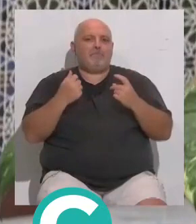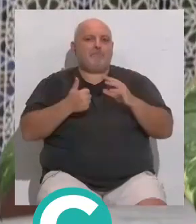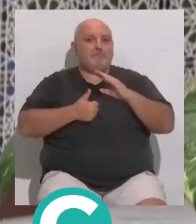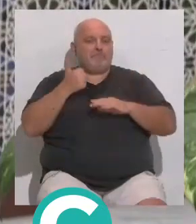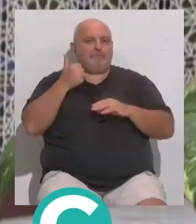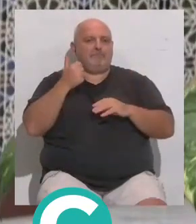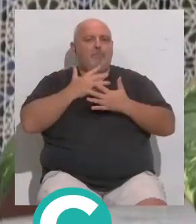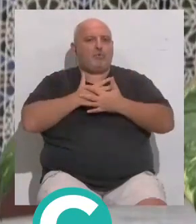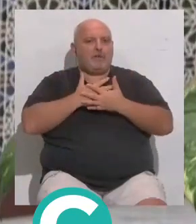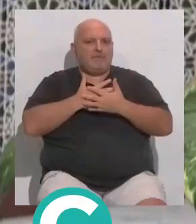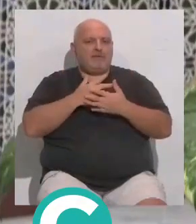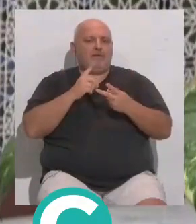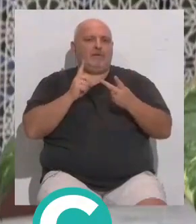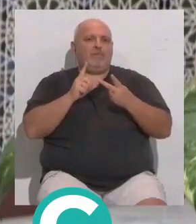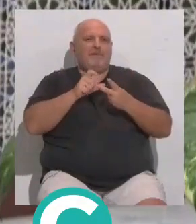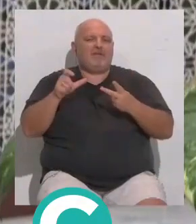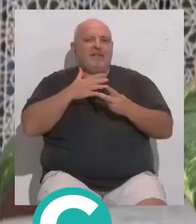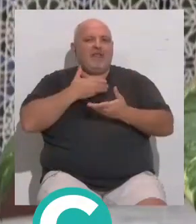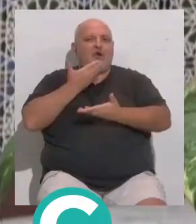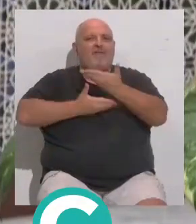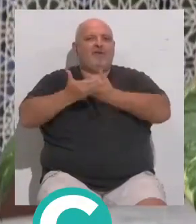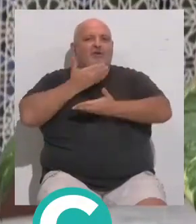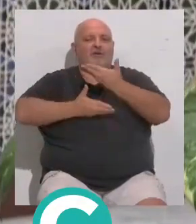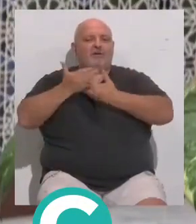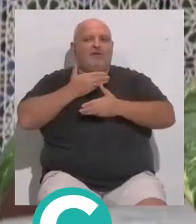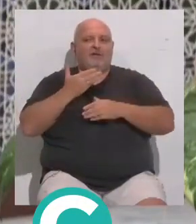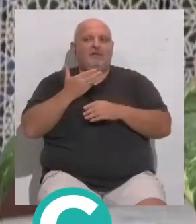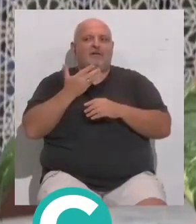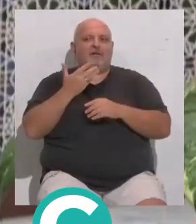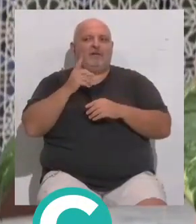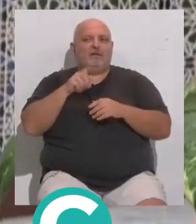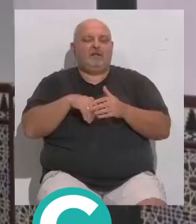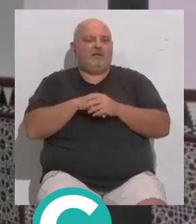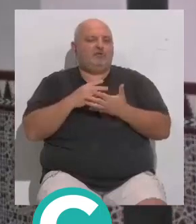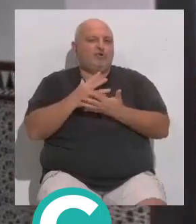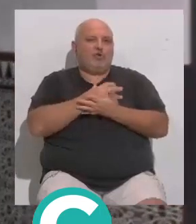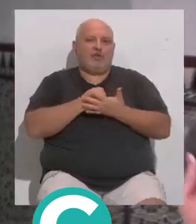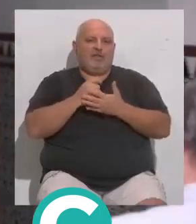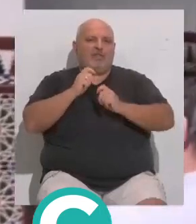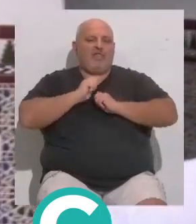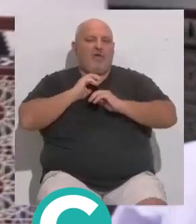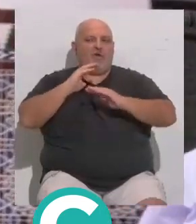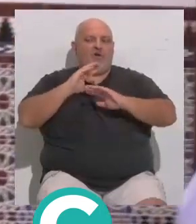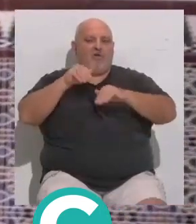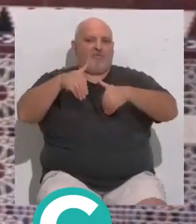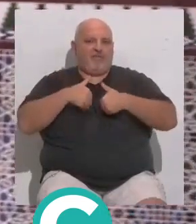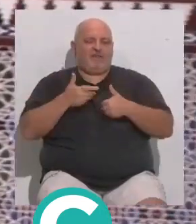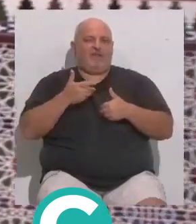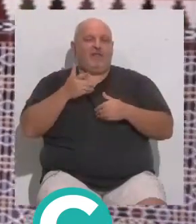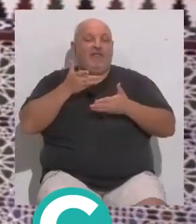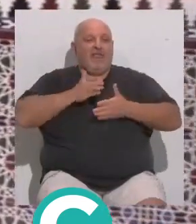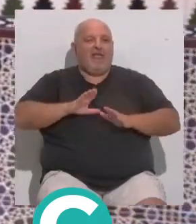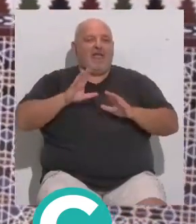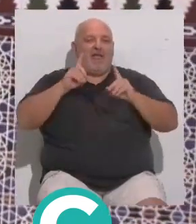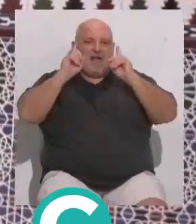de voluntarios, personas que quieran colaborar, pues nos hace falta todo lo que Cádiz nos quiera ofrecer. La compañía Hijas